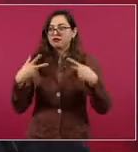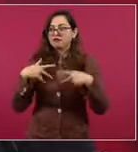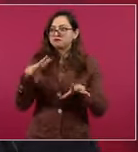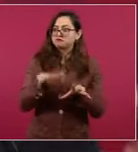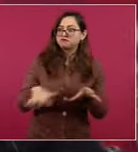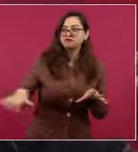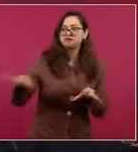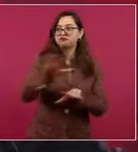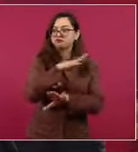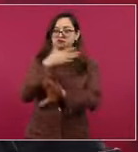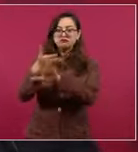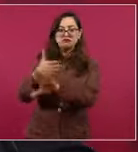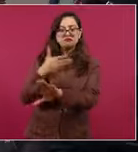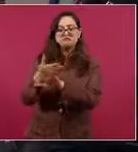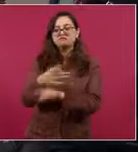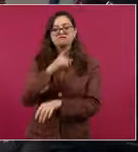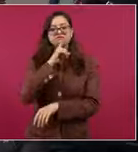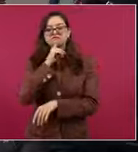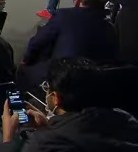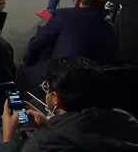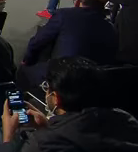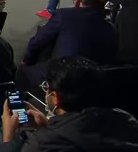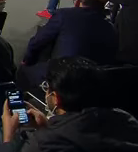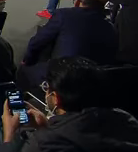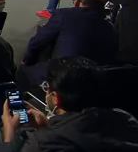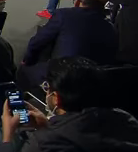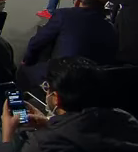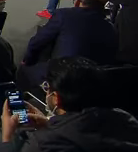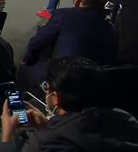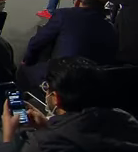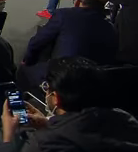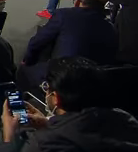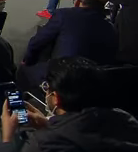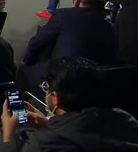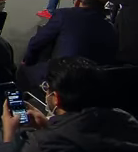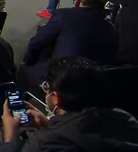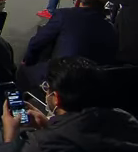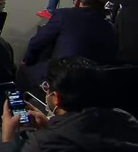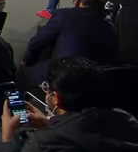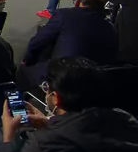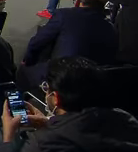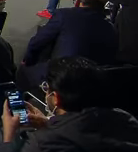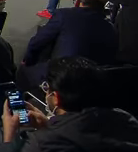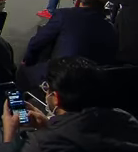Entonces me preguntas, ¿cómo se ha ido avanzando? Muchísimo. Ahora están